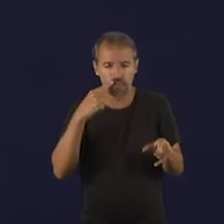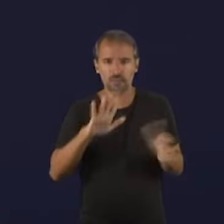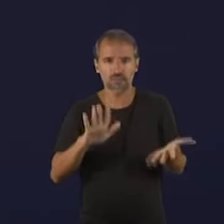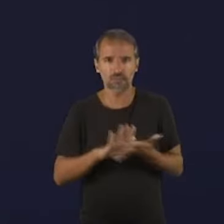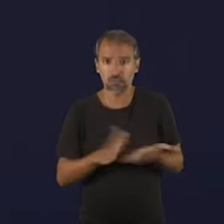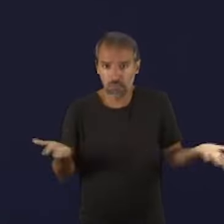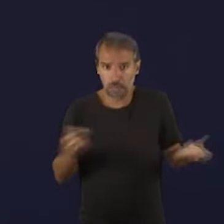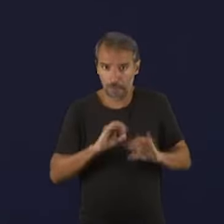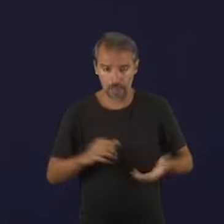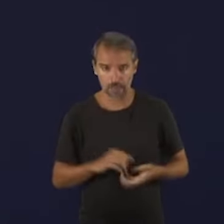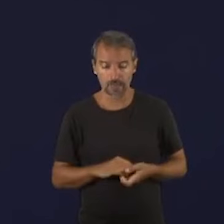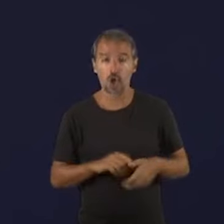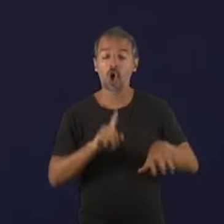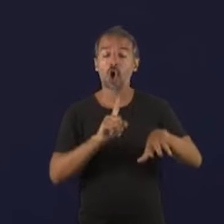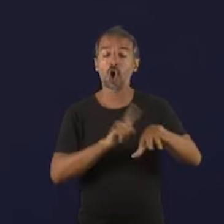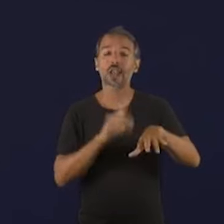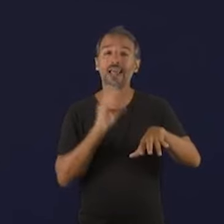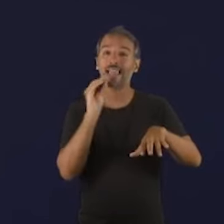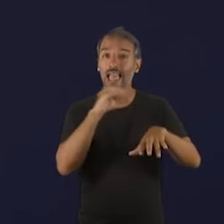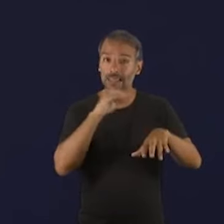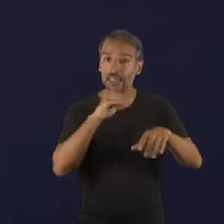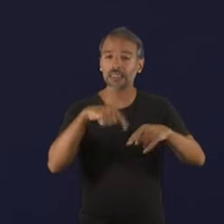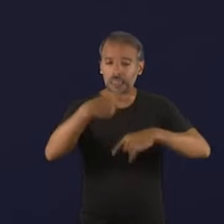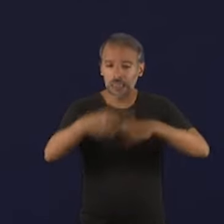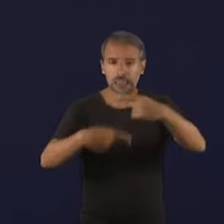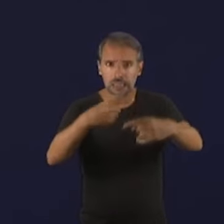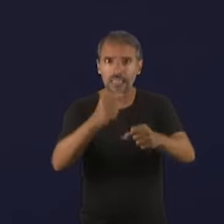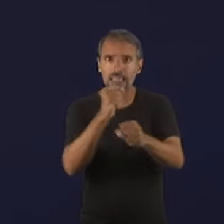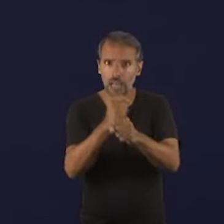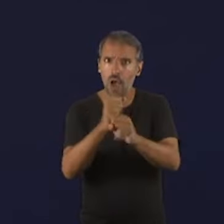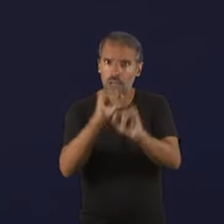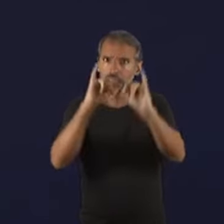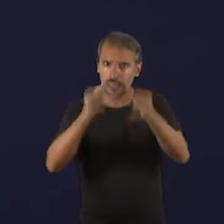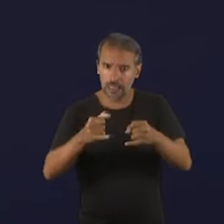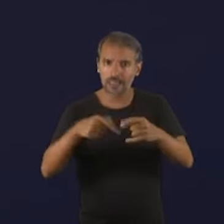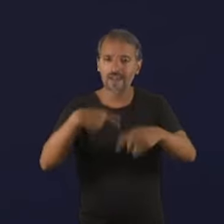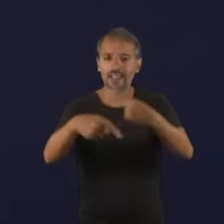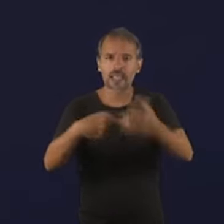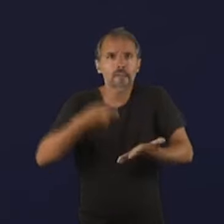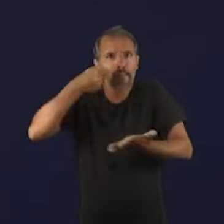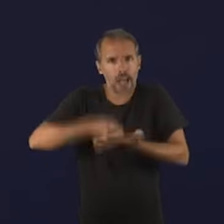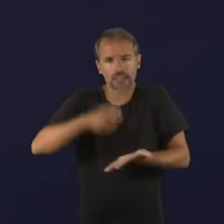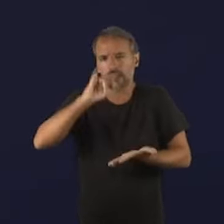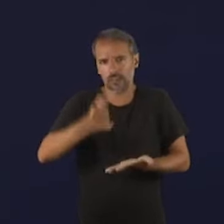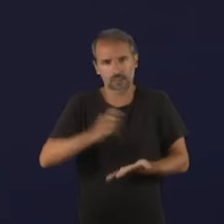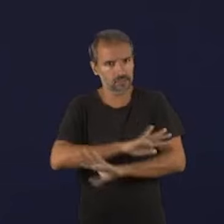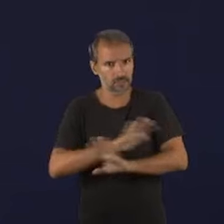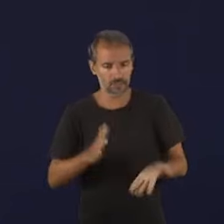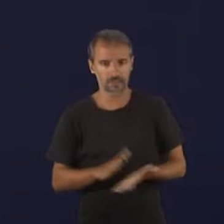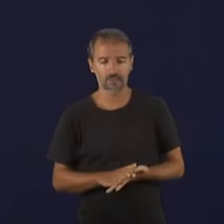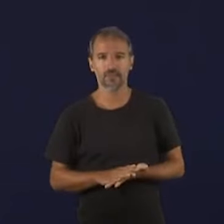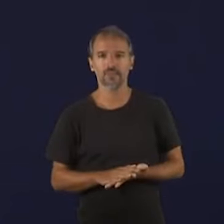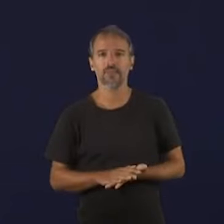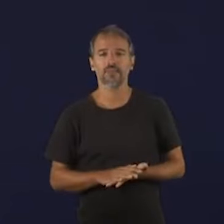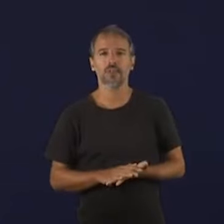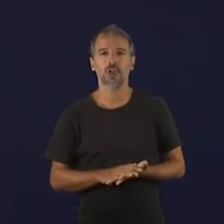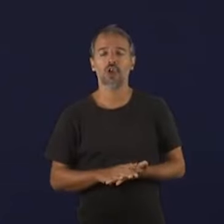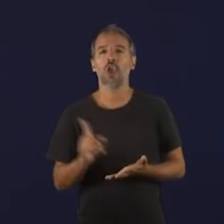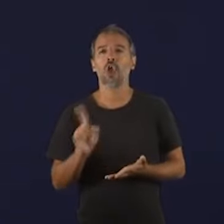nacional las horas extras se van a seguir trabajando y se van a seguir abonando lo que no